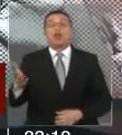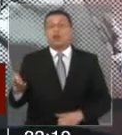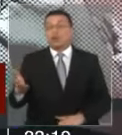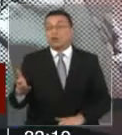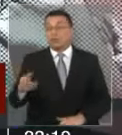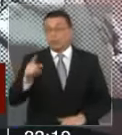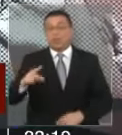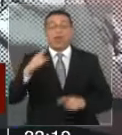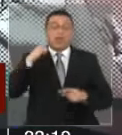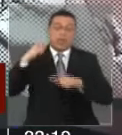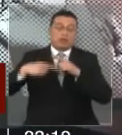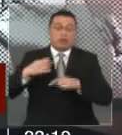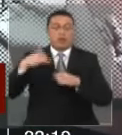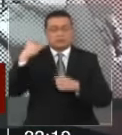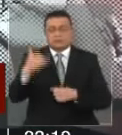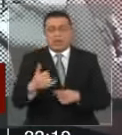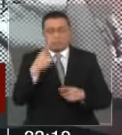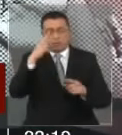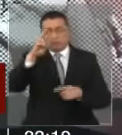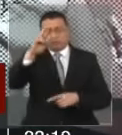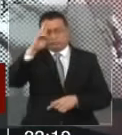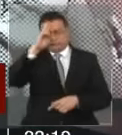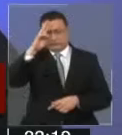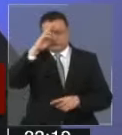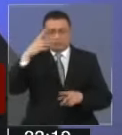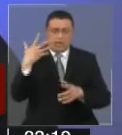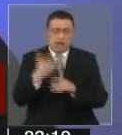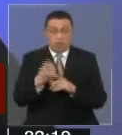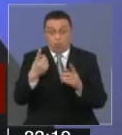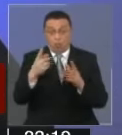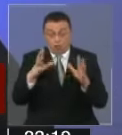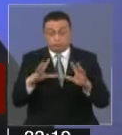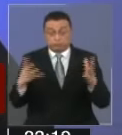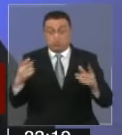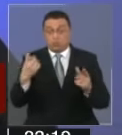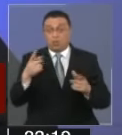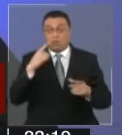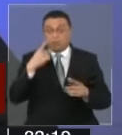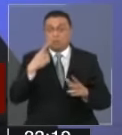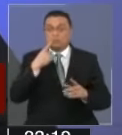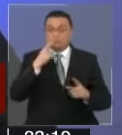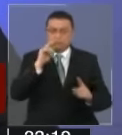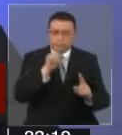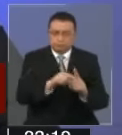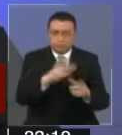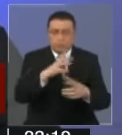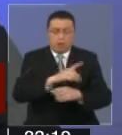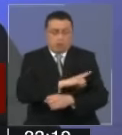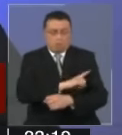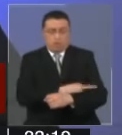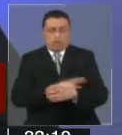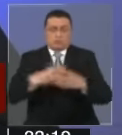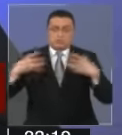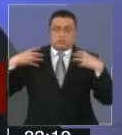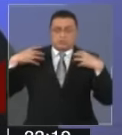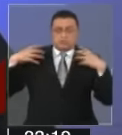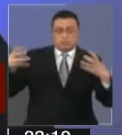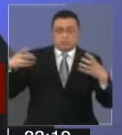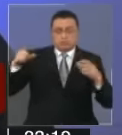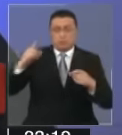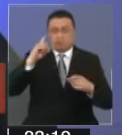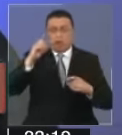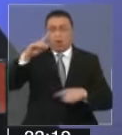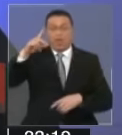La historia está siempre llena de ironías. Una de las grandes ironías es que una era de impugnación, donde los grandes poderes se ven azotados por